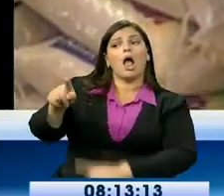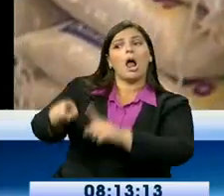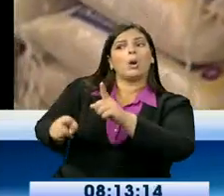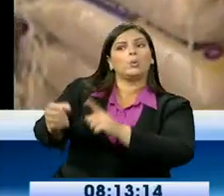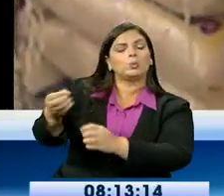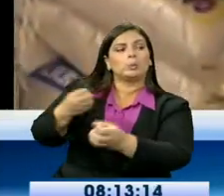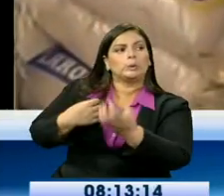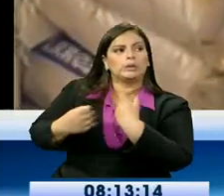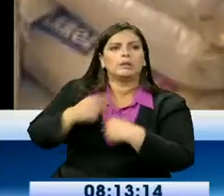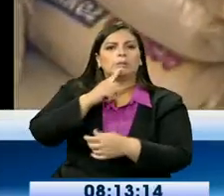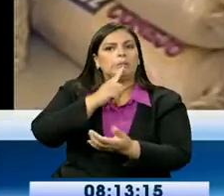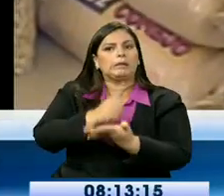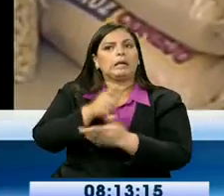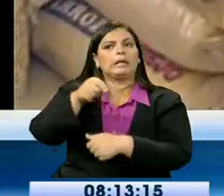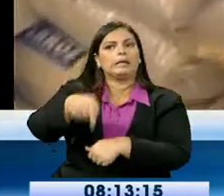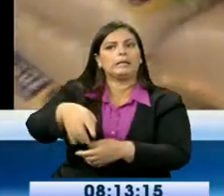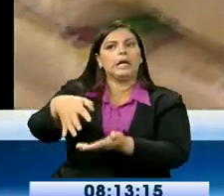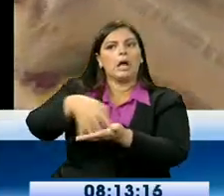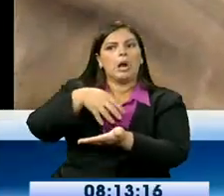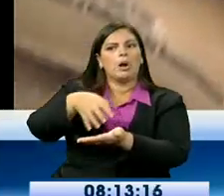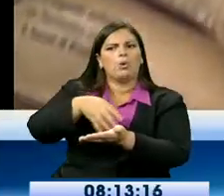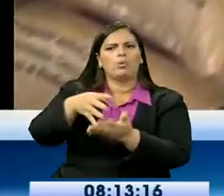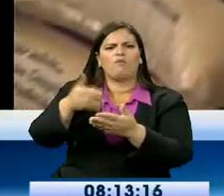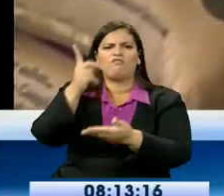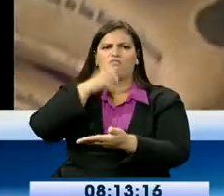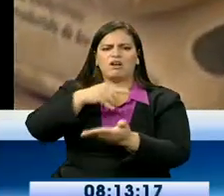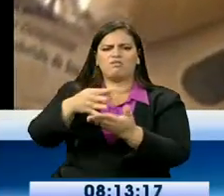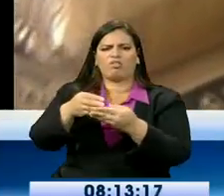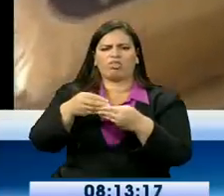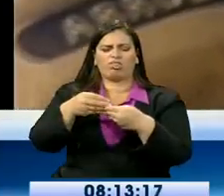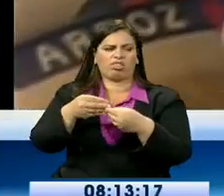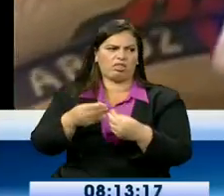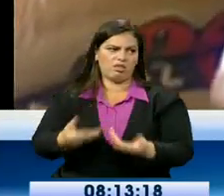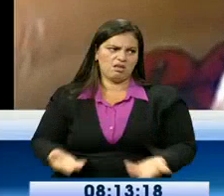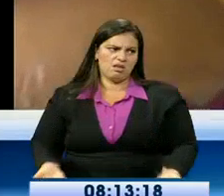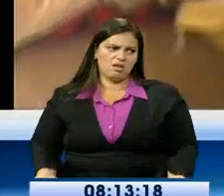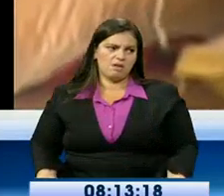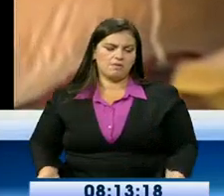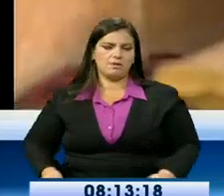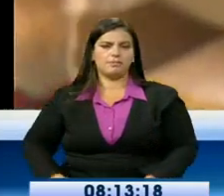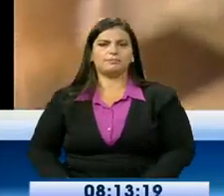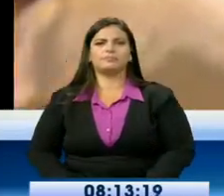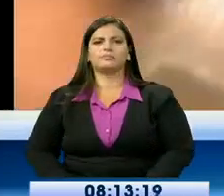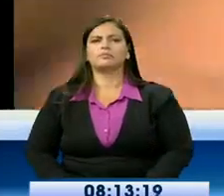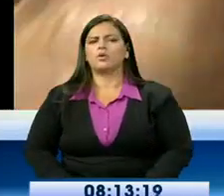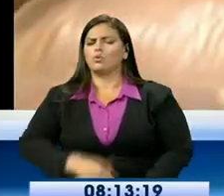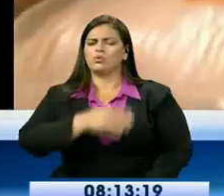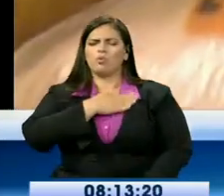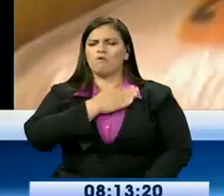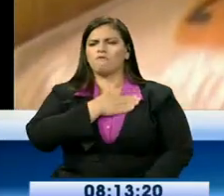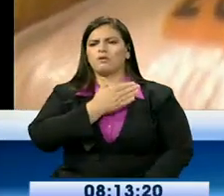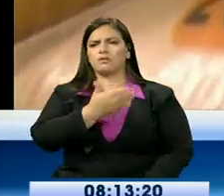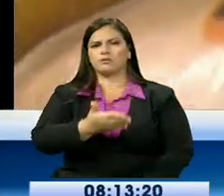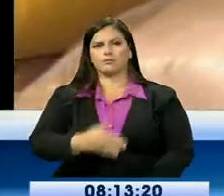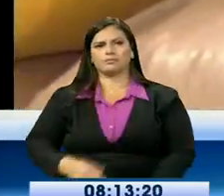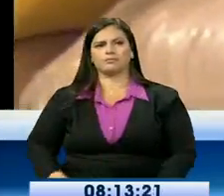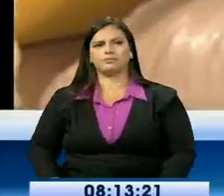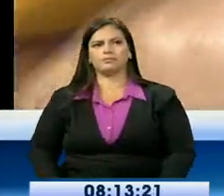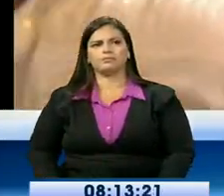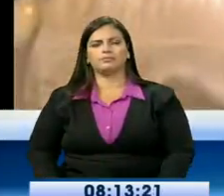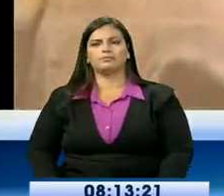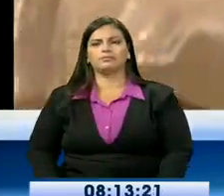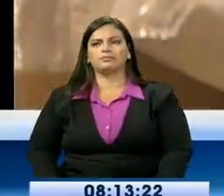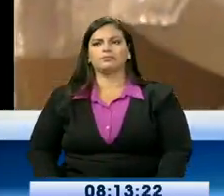arroz plástico. Entonces usted viene al confiable. Claro, yo vengo confiable aquí. ¿Y qué le ha dicho la vecina tal vez que lo ha probado, que le sabe diferente? No, le sale este,